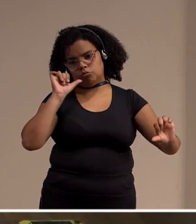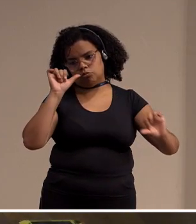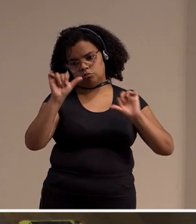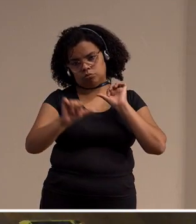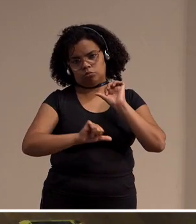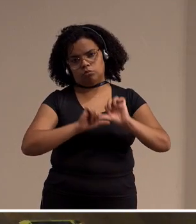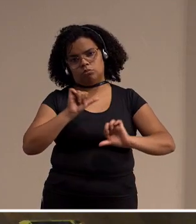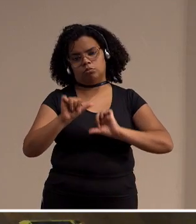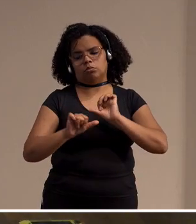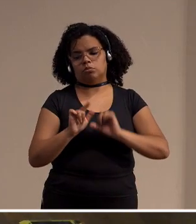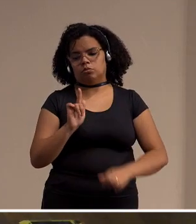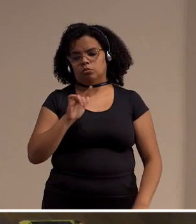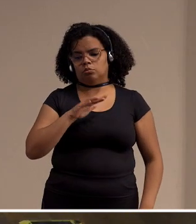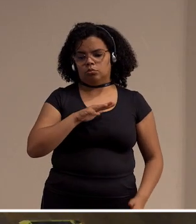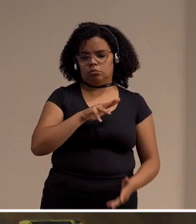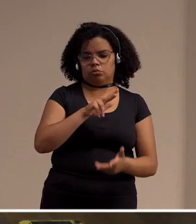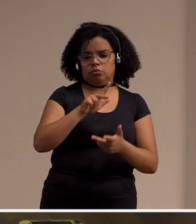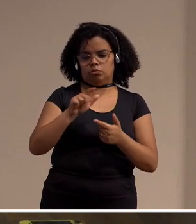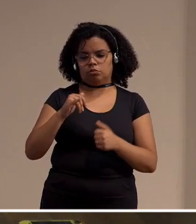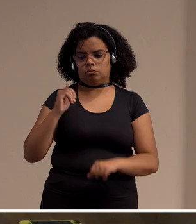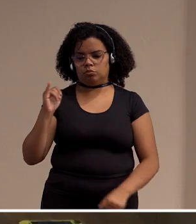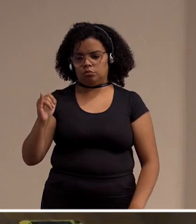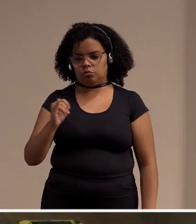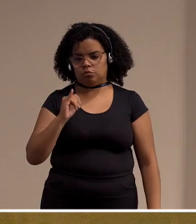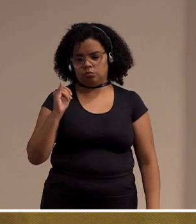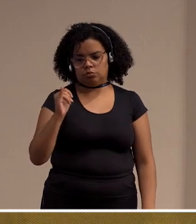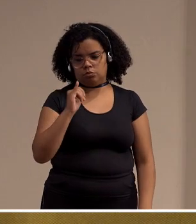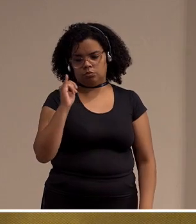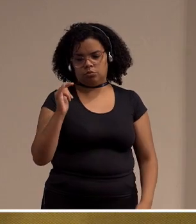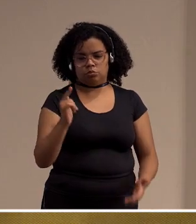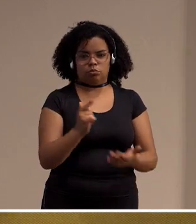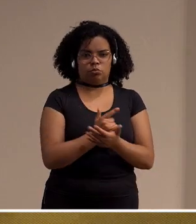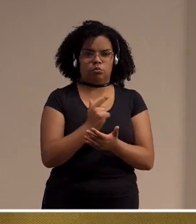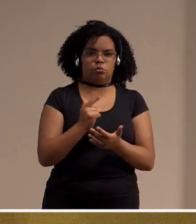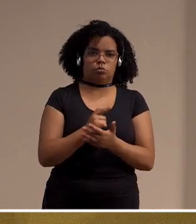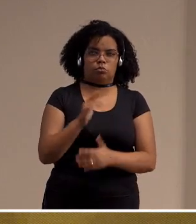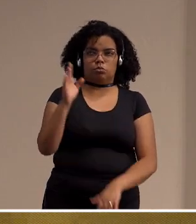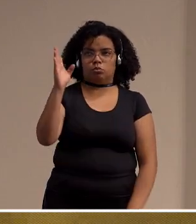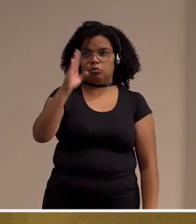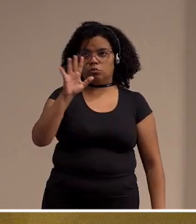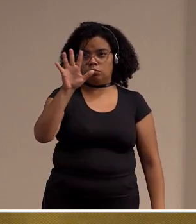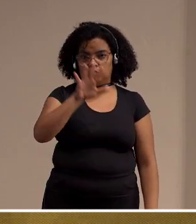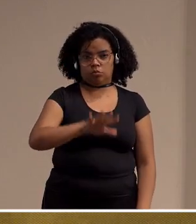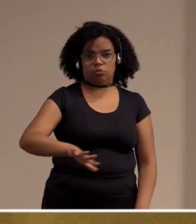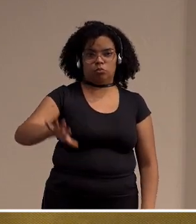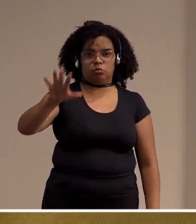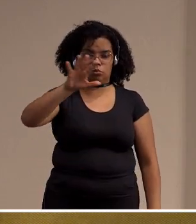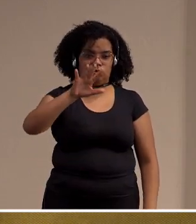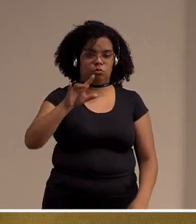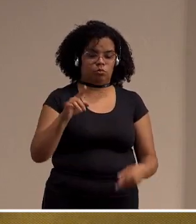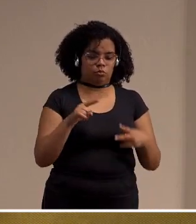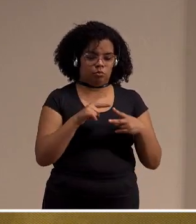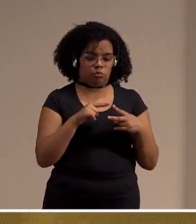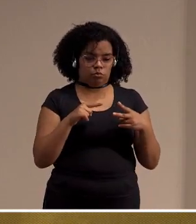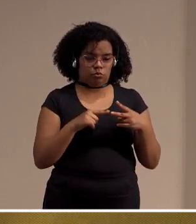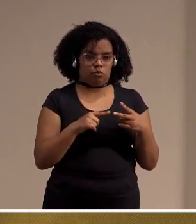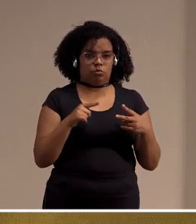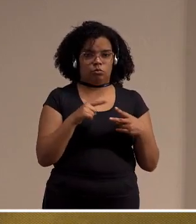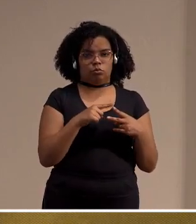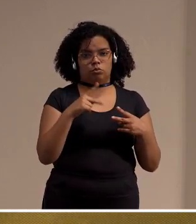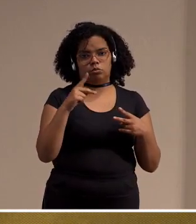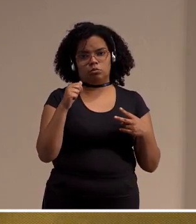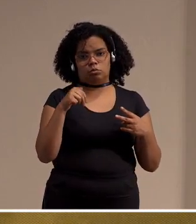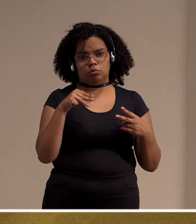mas al país en general, como son a Pampa y Patagonia, que por un lado tienen una